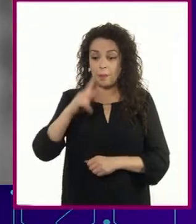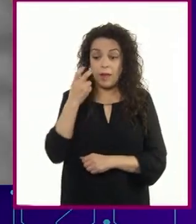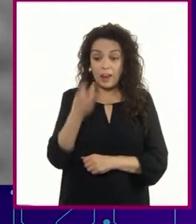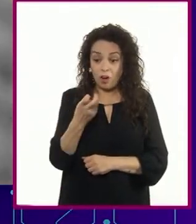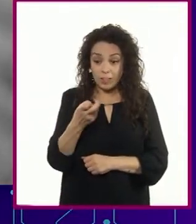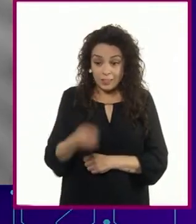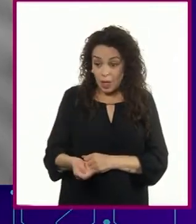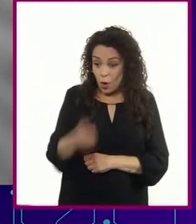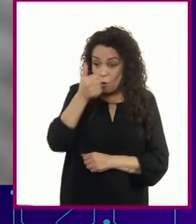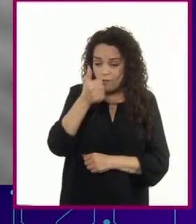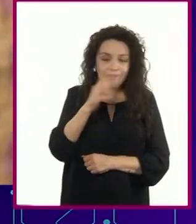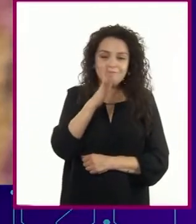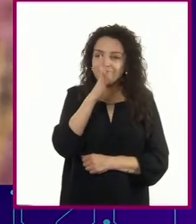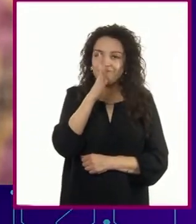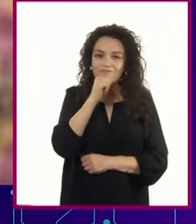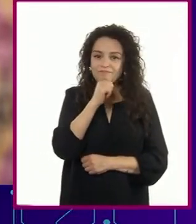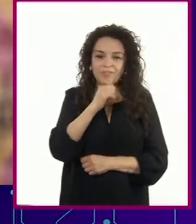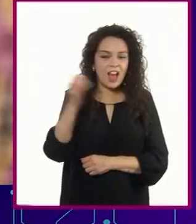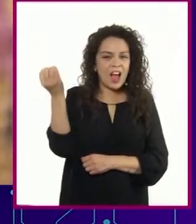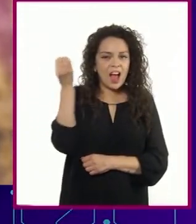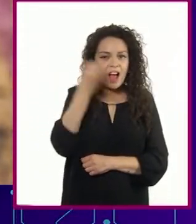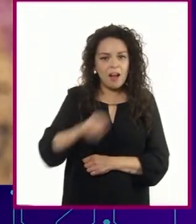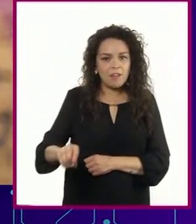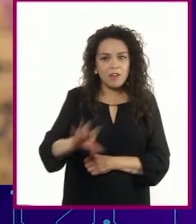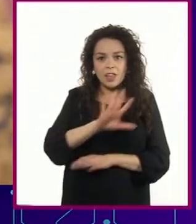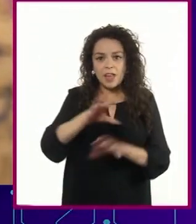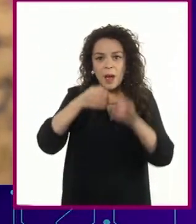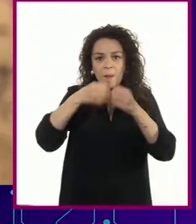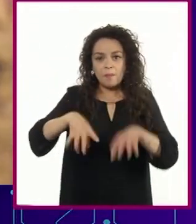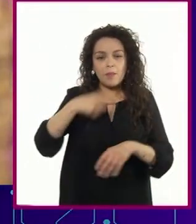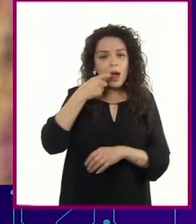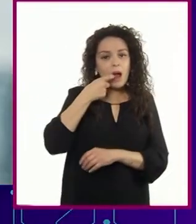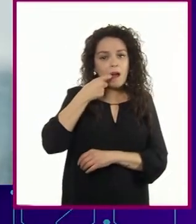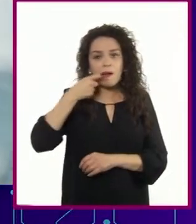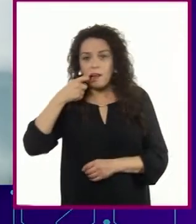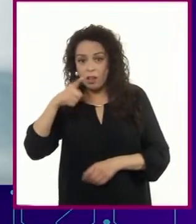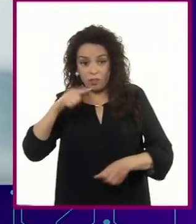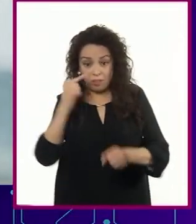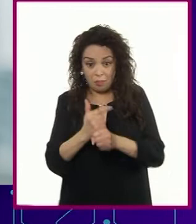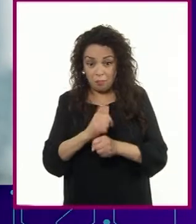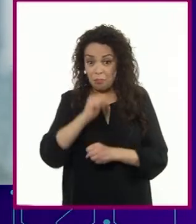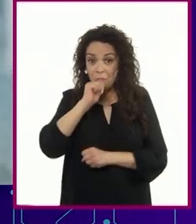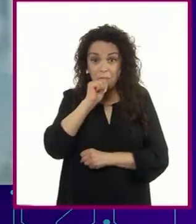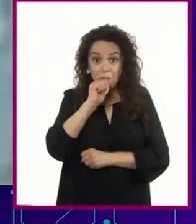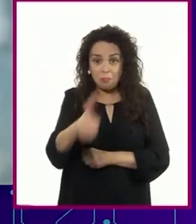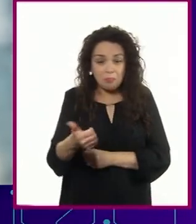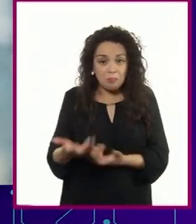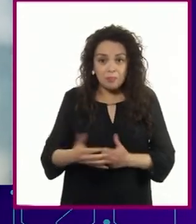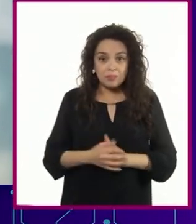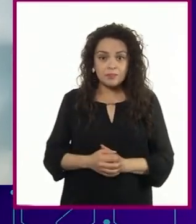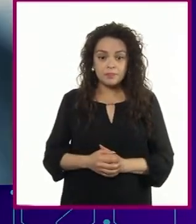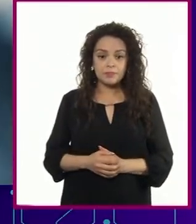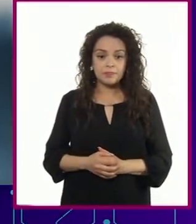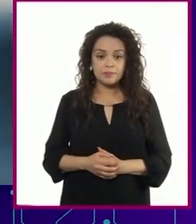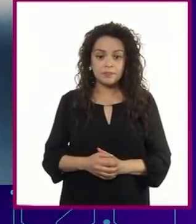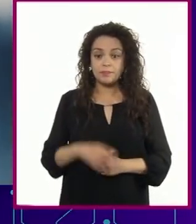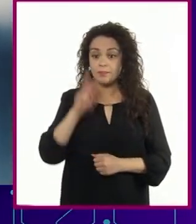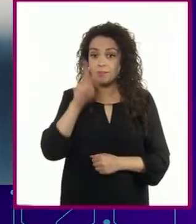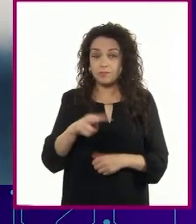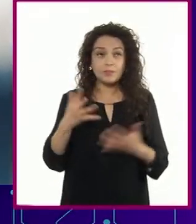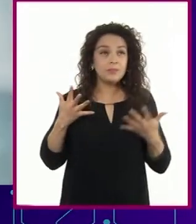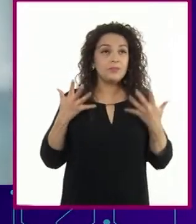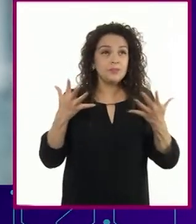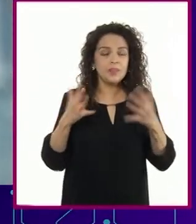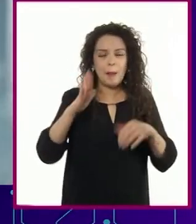sola vez. Te haces adicto sin que te des cuenta. Los deseos son absolutamente peor que cualquier